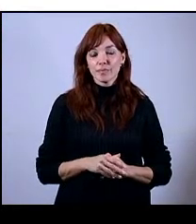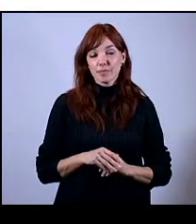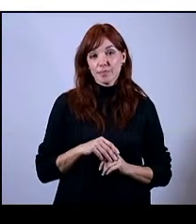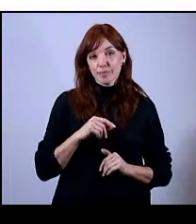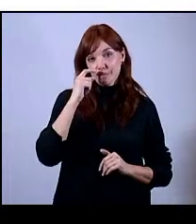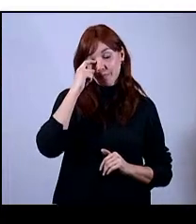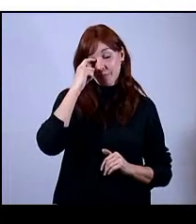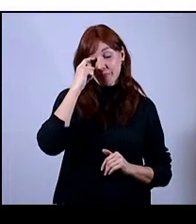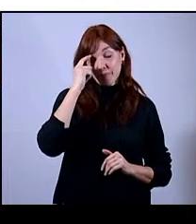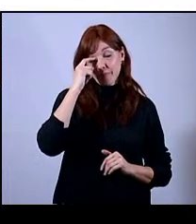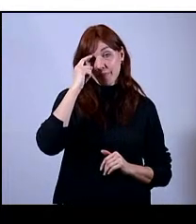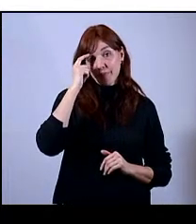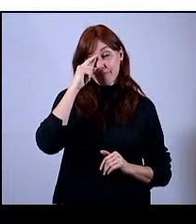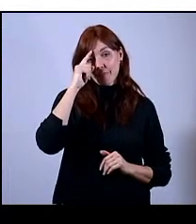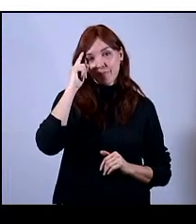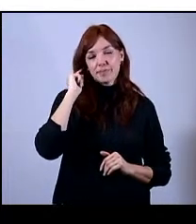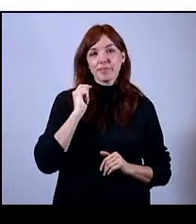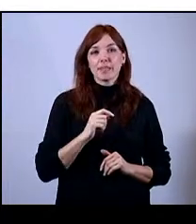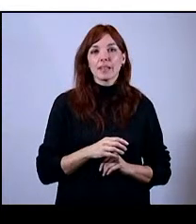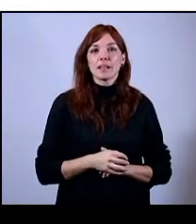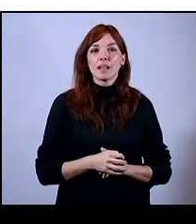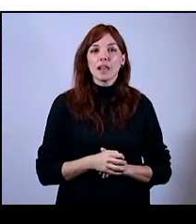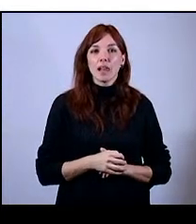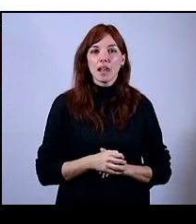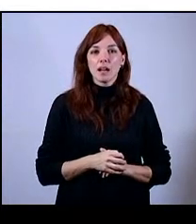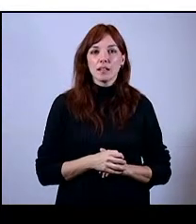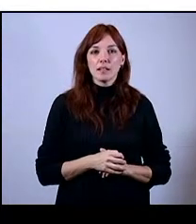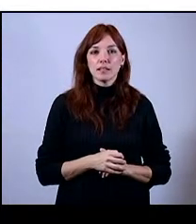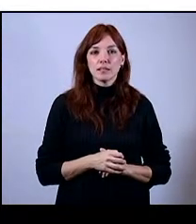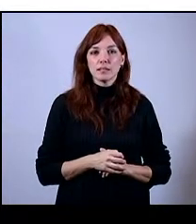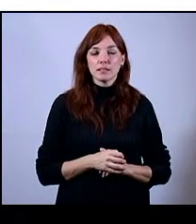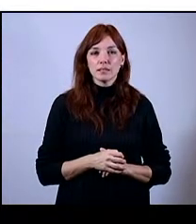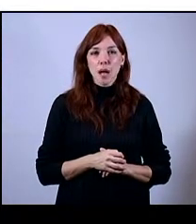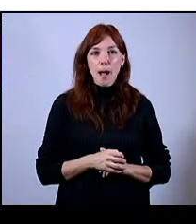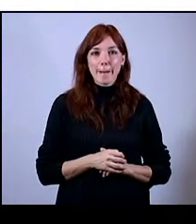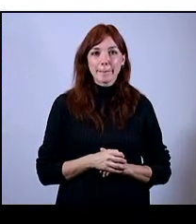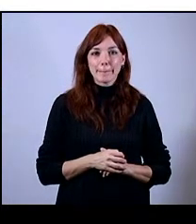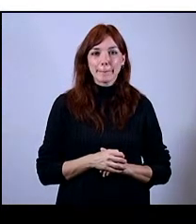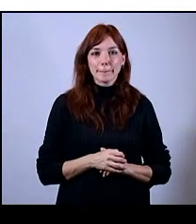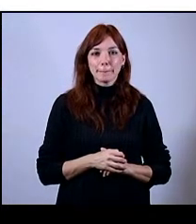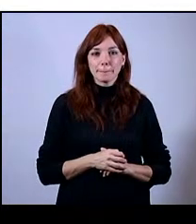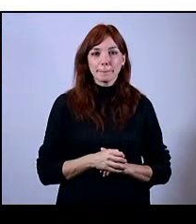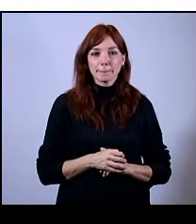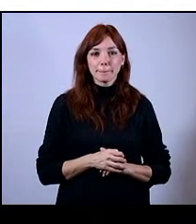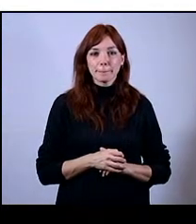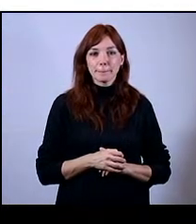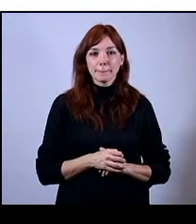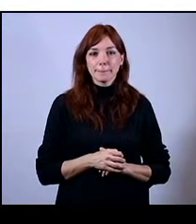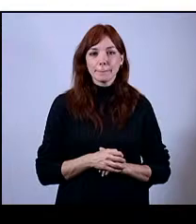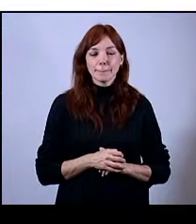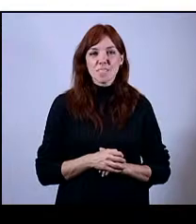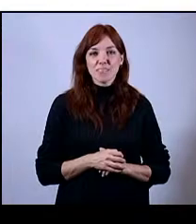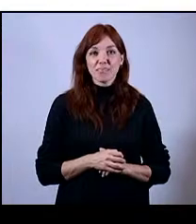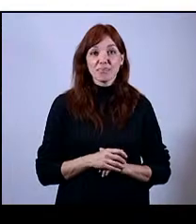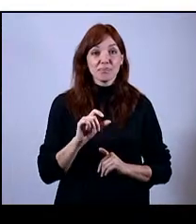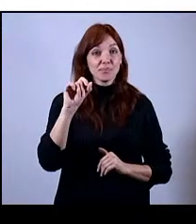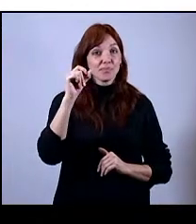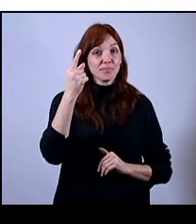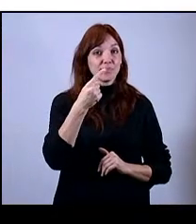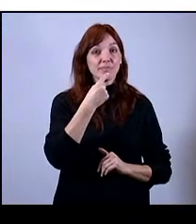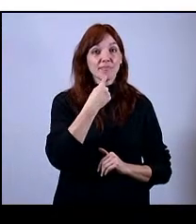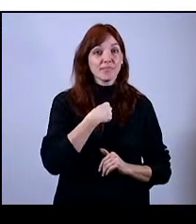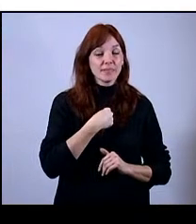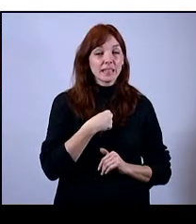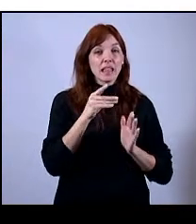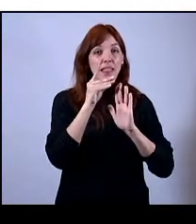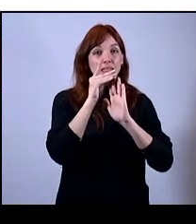Es que no llevo los audífonos, si puedes elevar un poco la voz. Bueno, ¿ahora mejor? Bueno, es igual. Lo primero que ha comentado, la modificación del